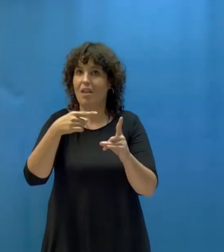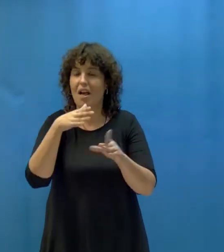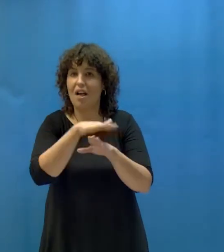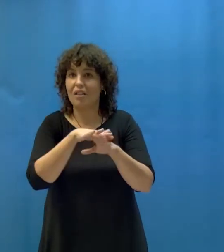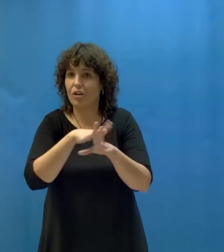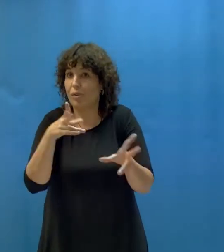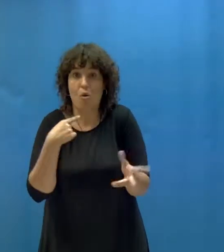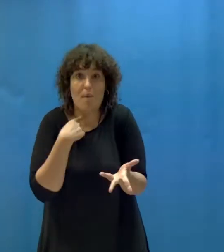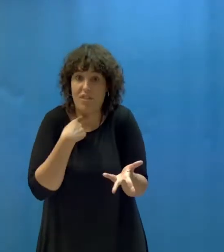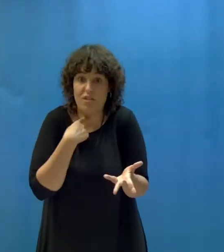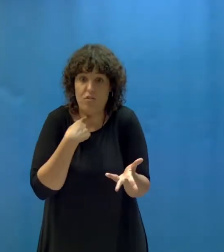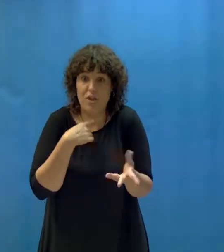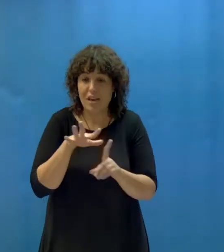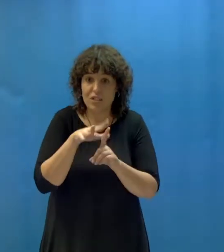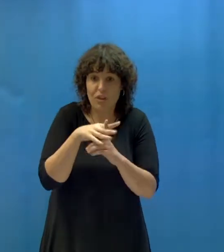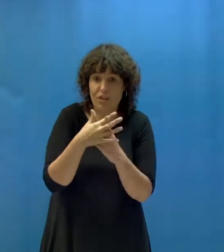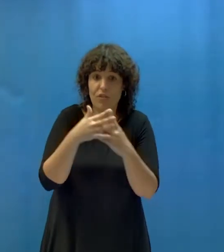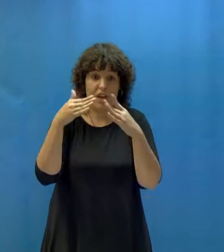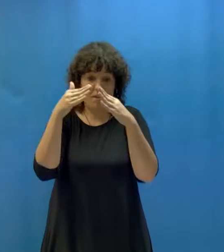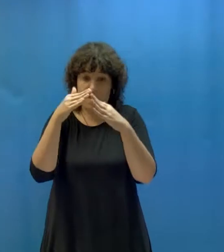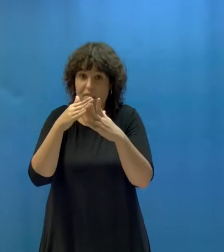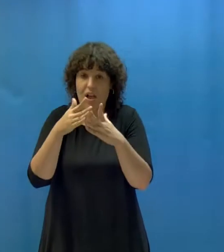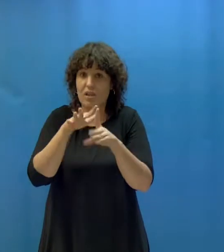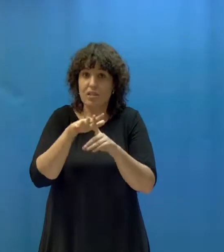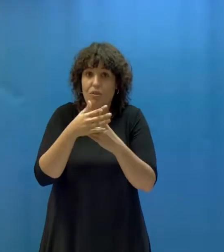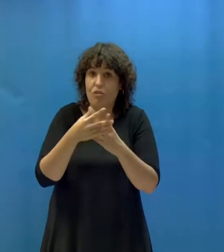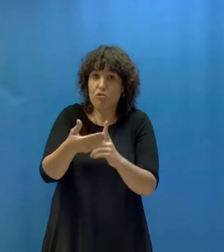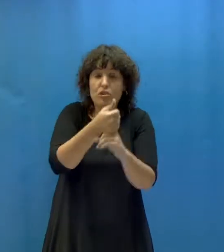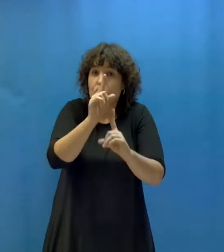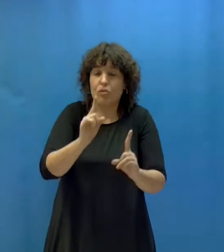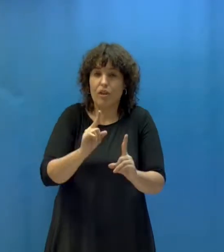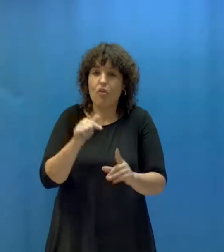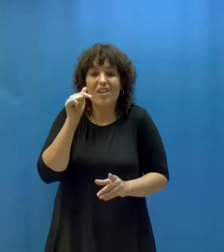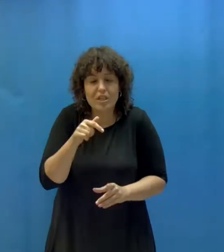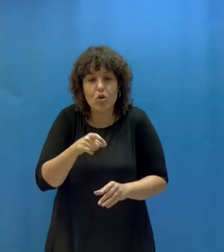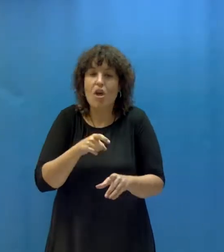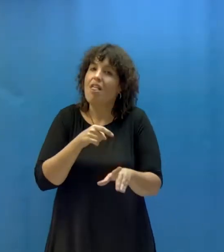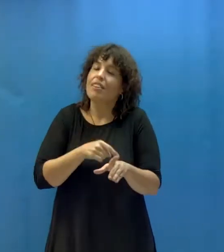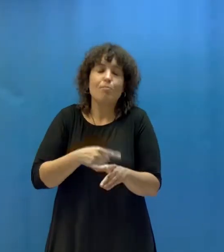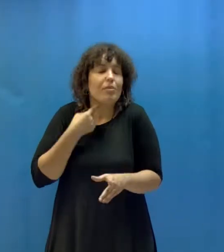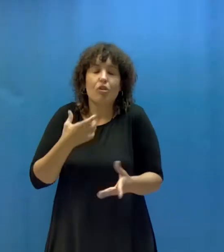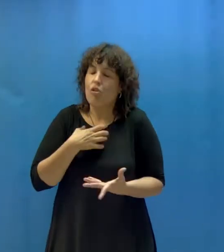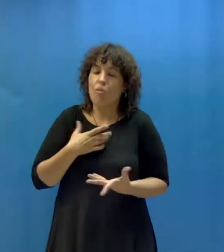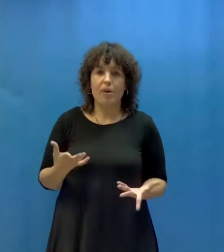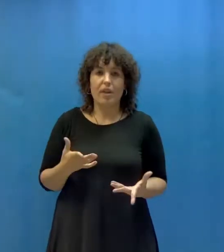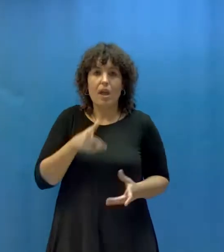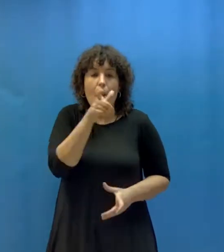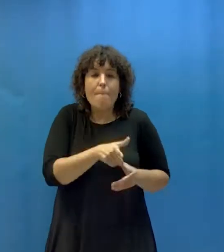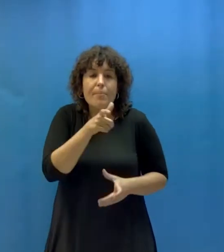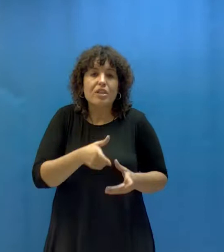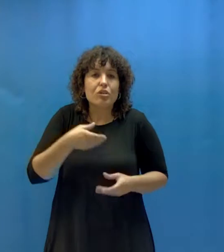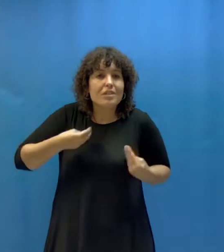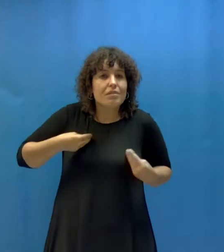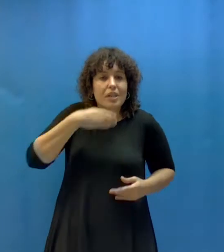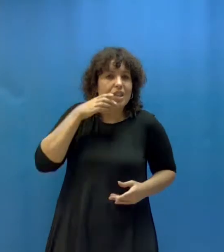la situación de la vivienda, que no es ni mucho menos una situación como para perder el tiempo. Pero los castelloneses no son tontos, ni mucho